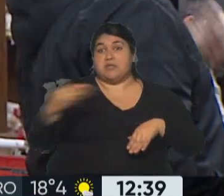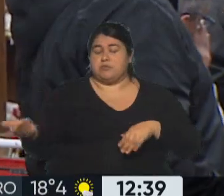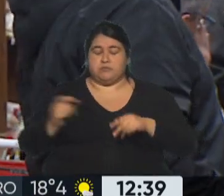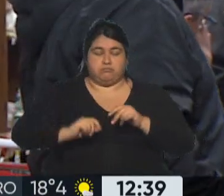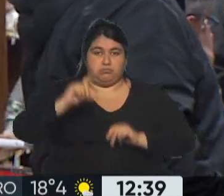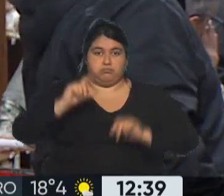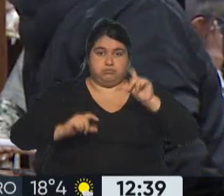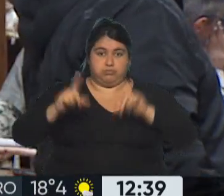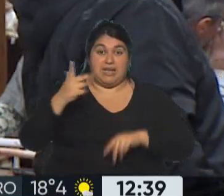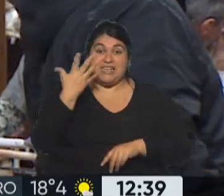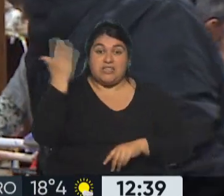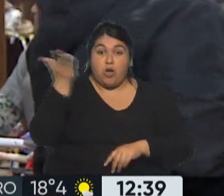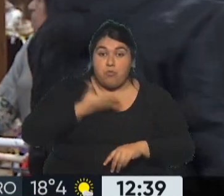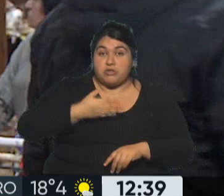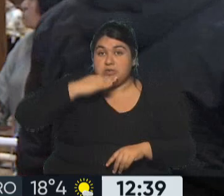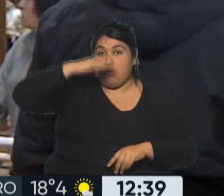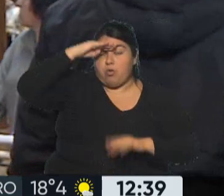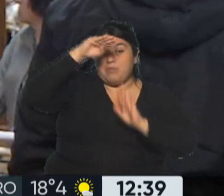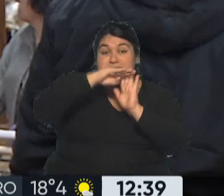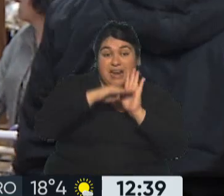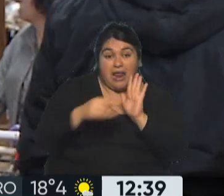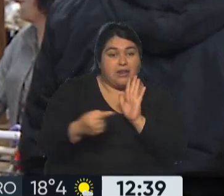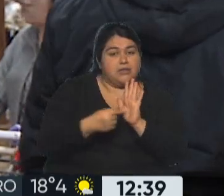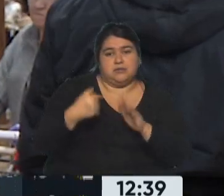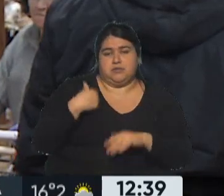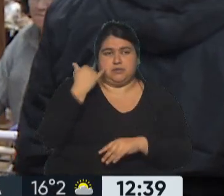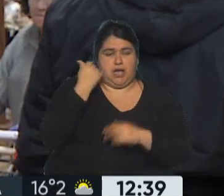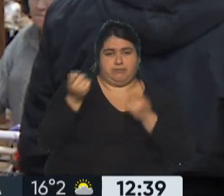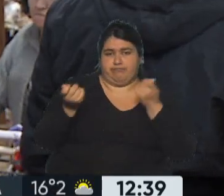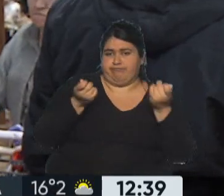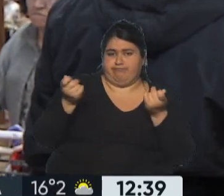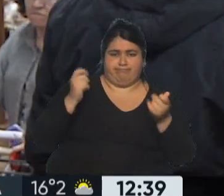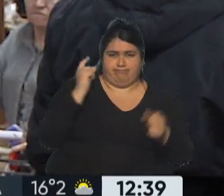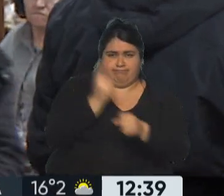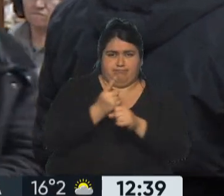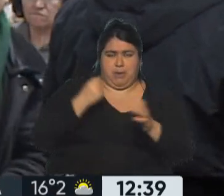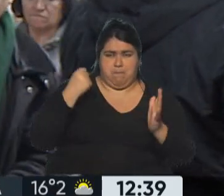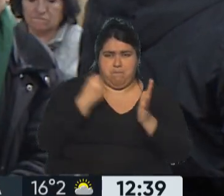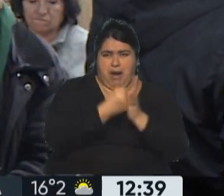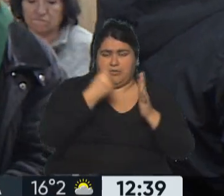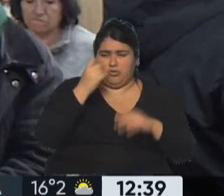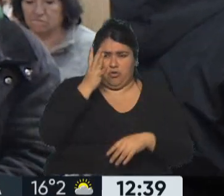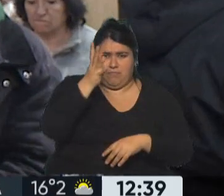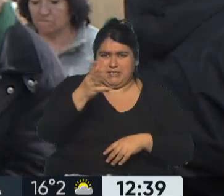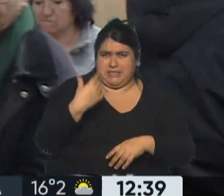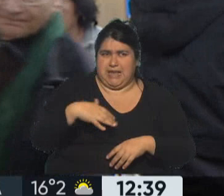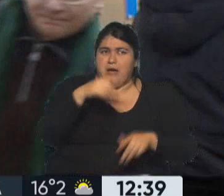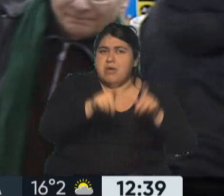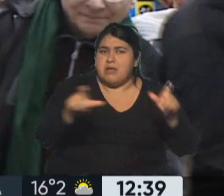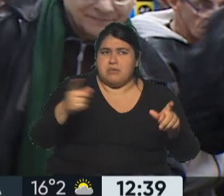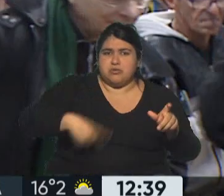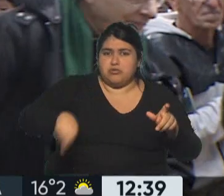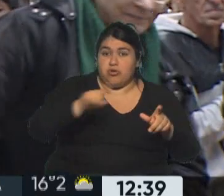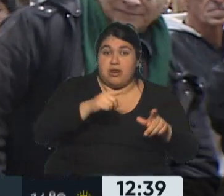un 5% más que le autorizaron la lista, ya nos quedaban, era un impacto muy grande para los clientes, un aumento